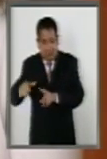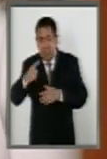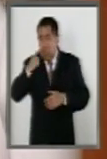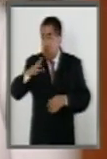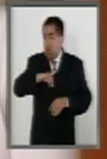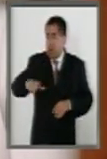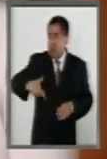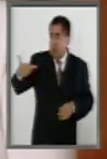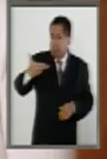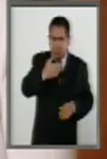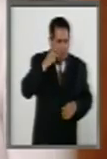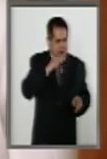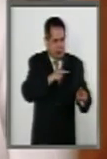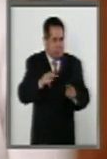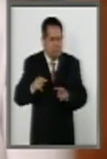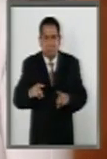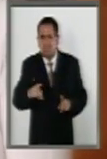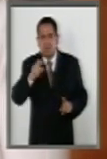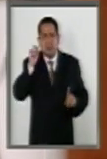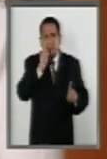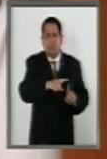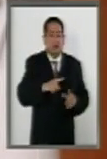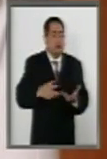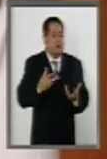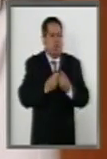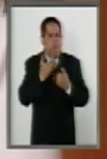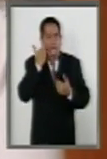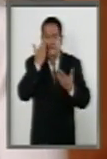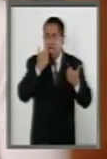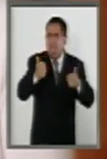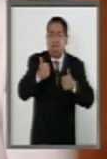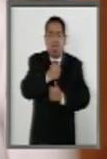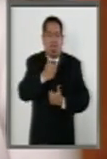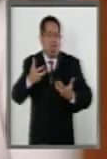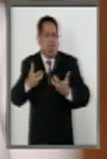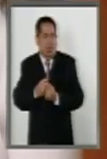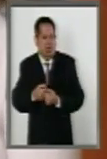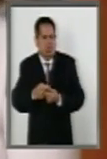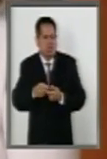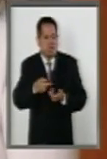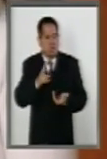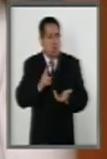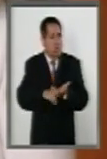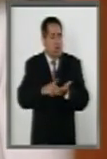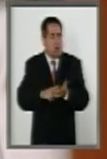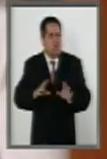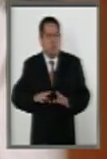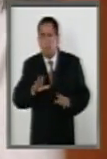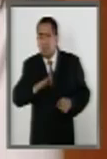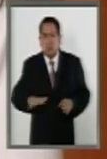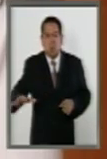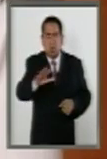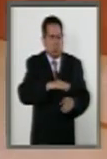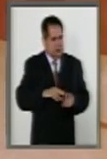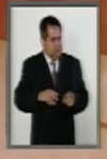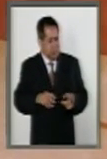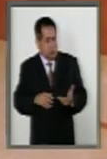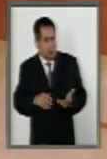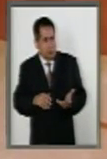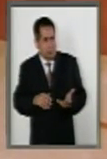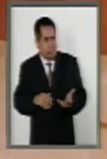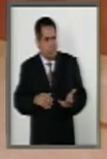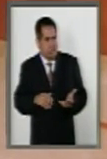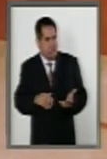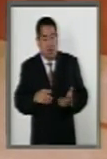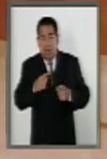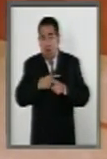gobierno es que prevalecen los intereses particulares por encima de los intereses de la nación. Y de todas